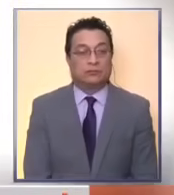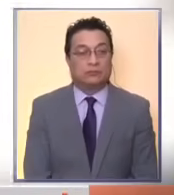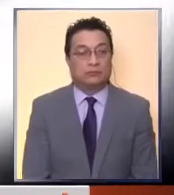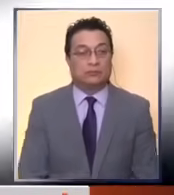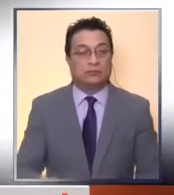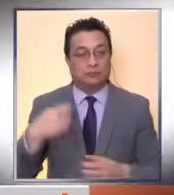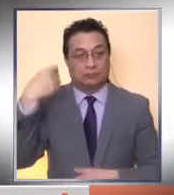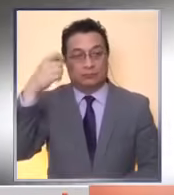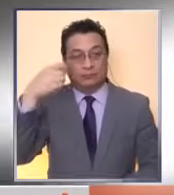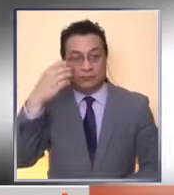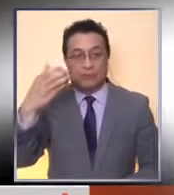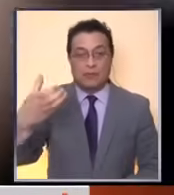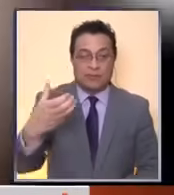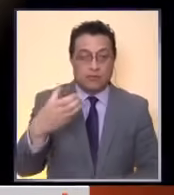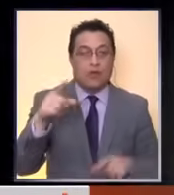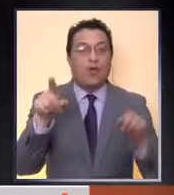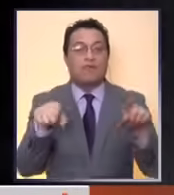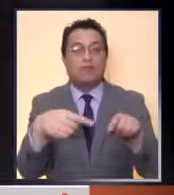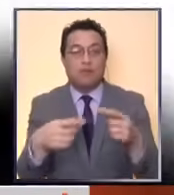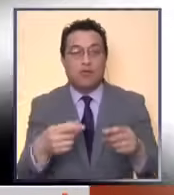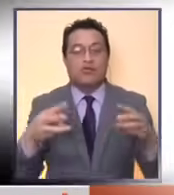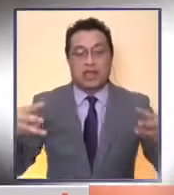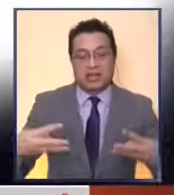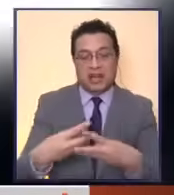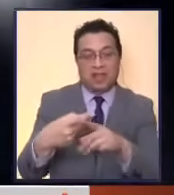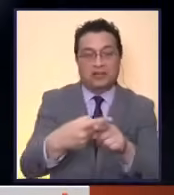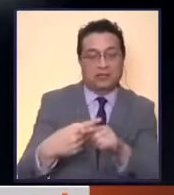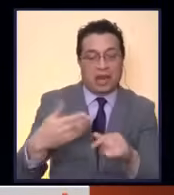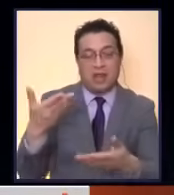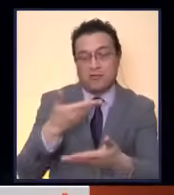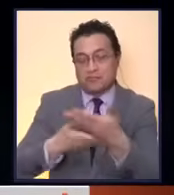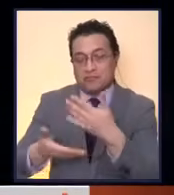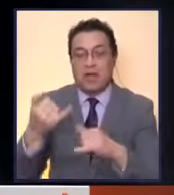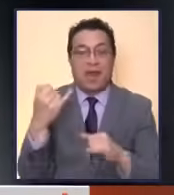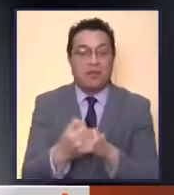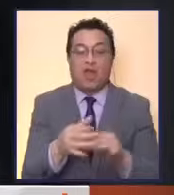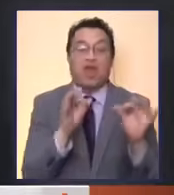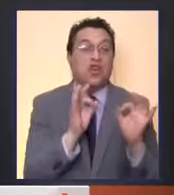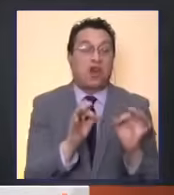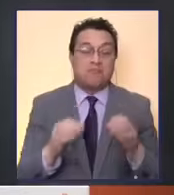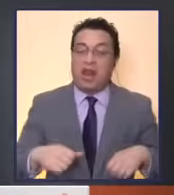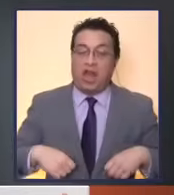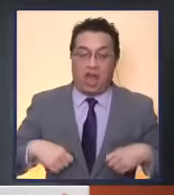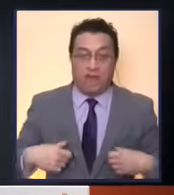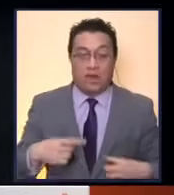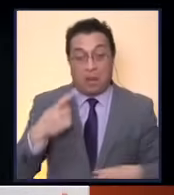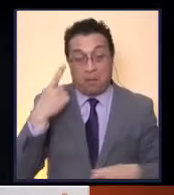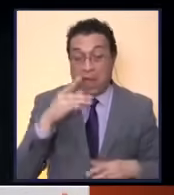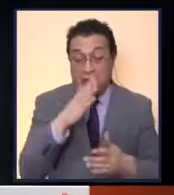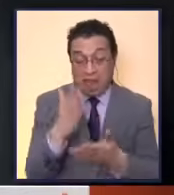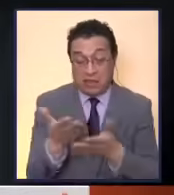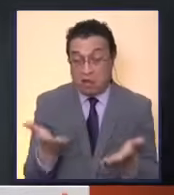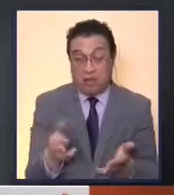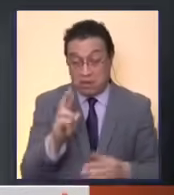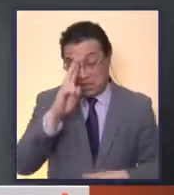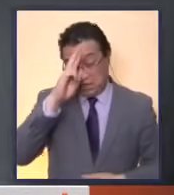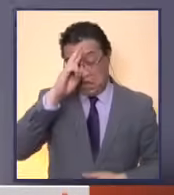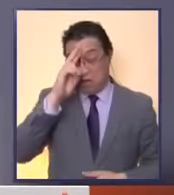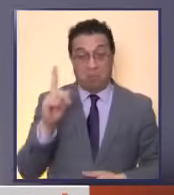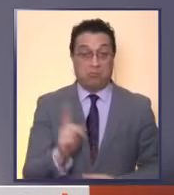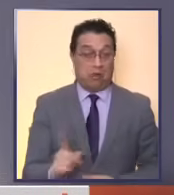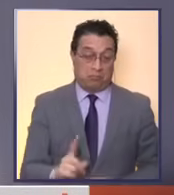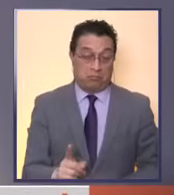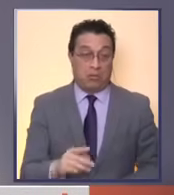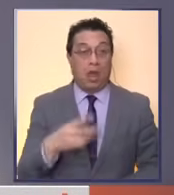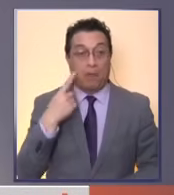Grabarse, escuchar música, compartir en redes sociales con los amigos es algo normal entre adolescentes. Hasta acá no existe nada raro. El problema es cuando